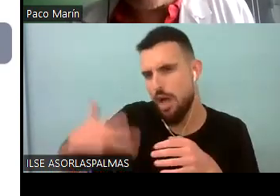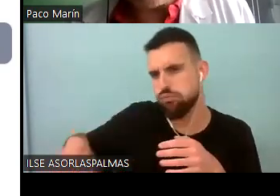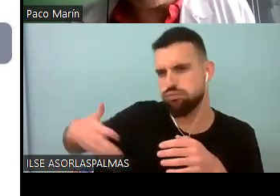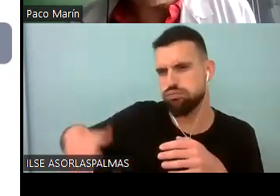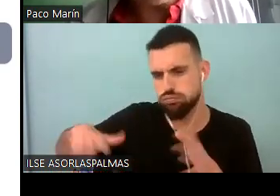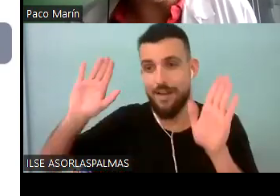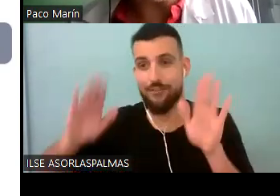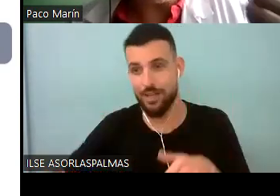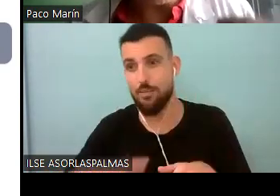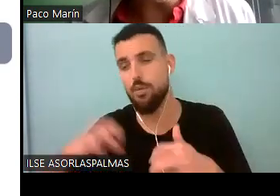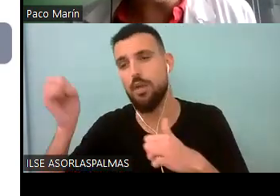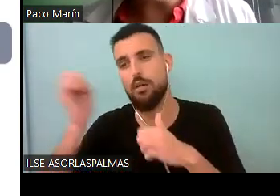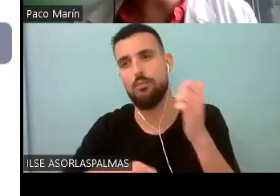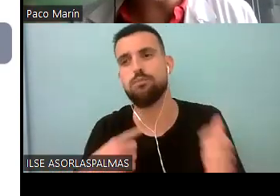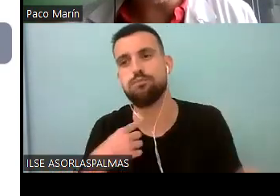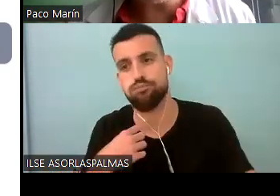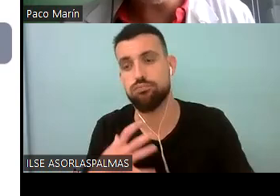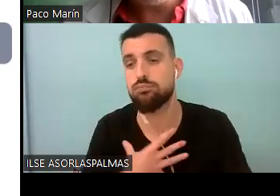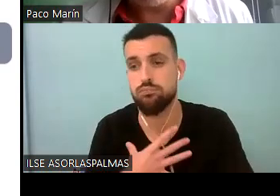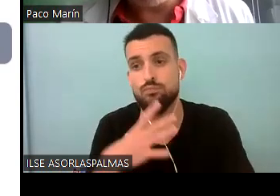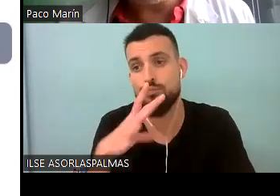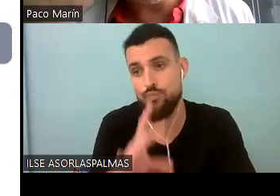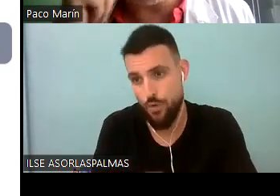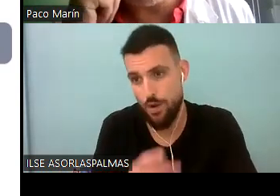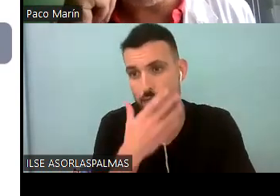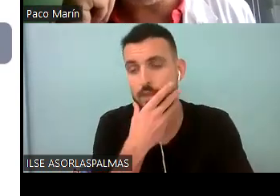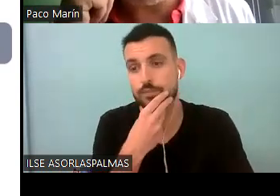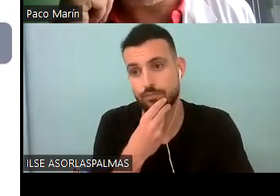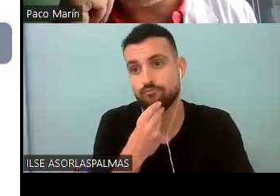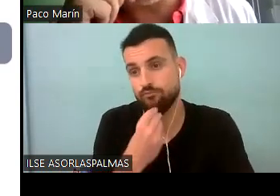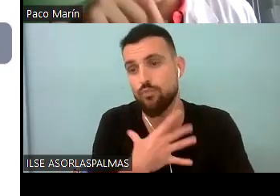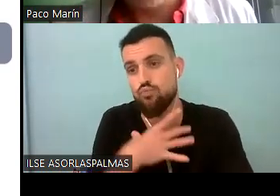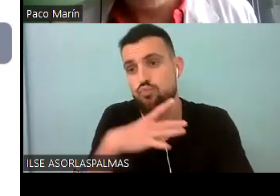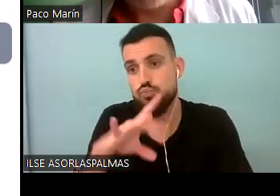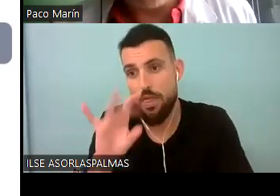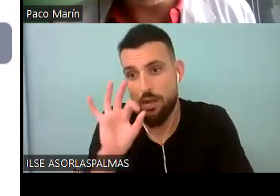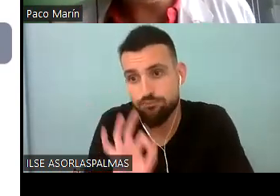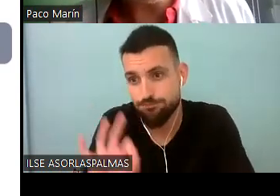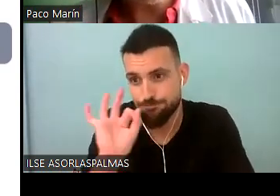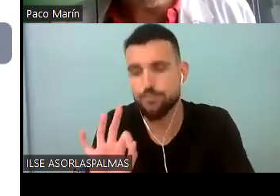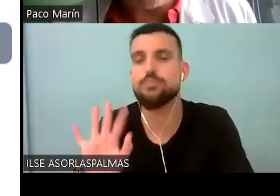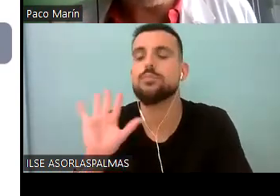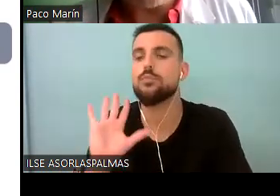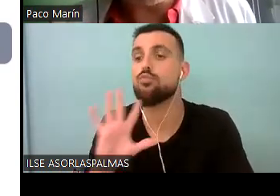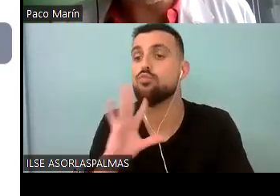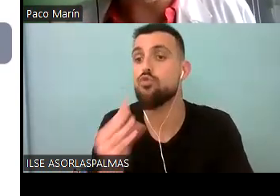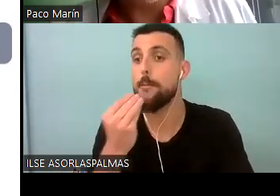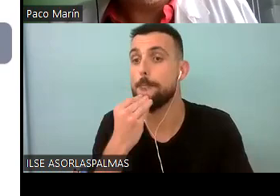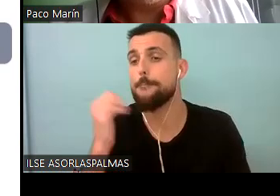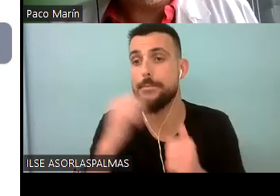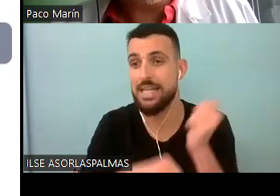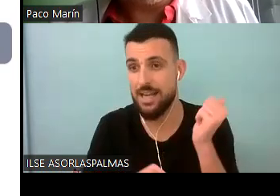eliminando algún mineral que nosotros teníamos intención que acabase en alguna función corporal concreta. Es decir, introducir minerales de